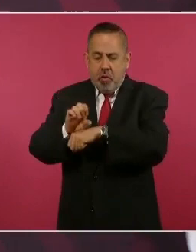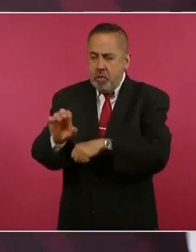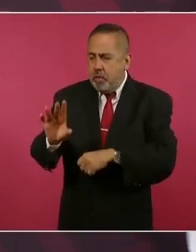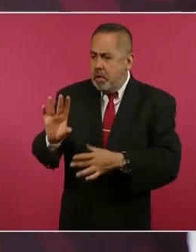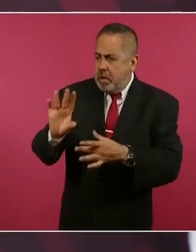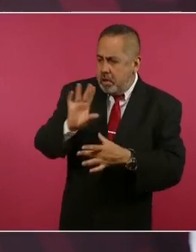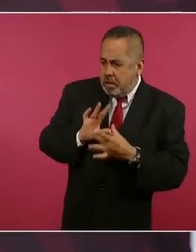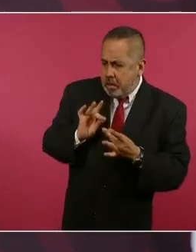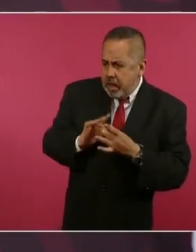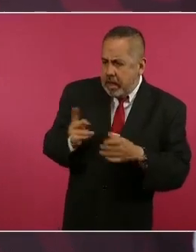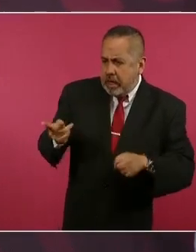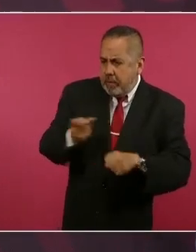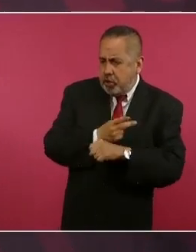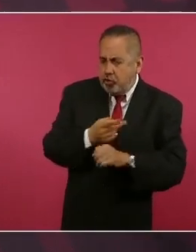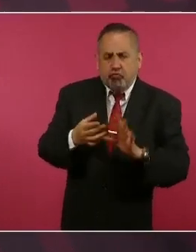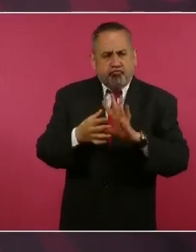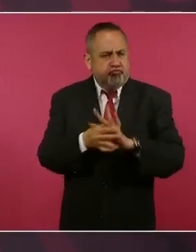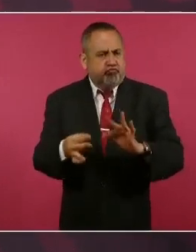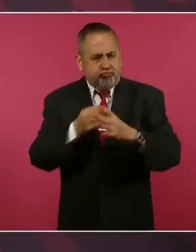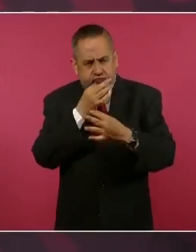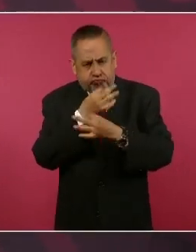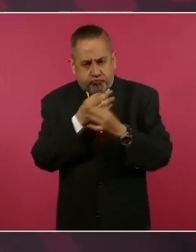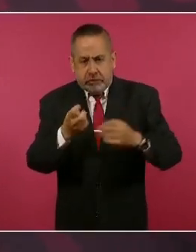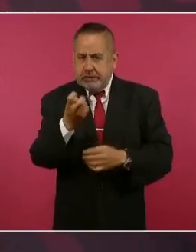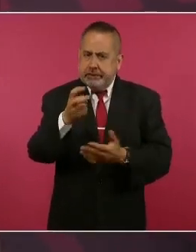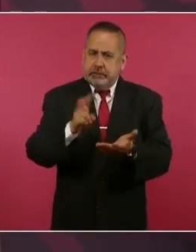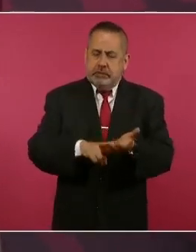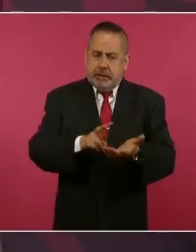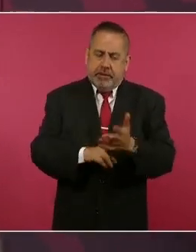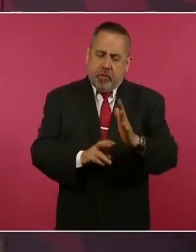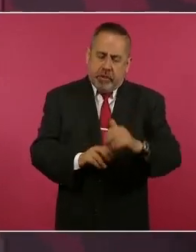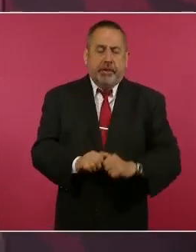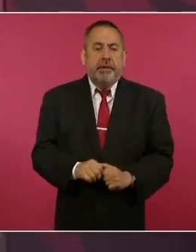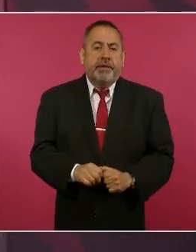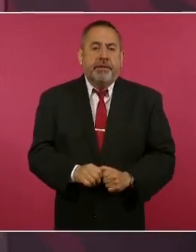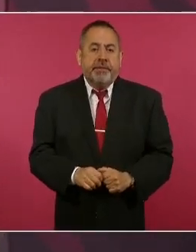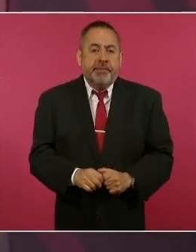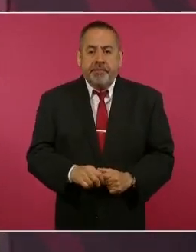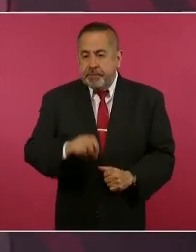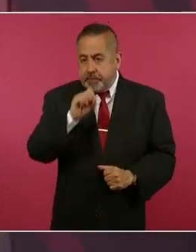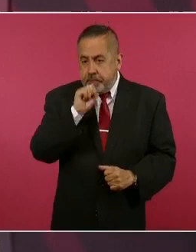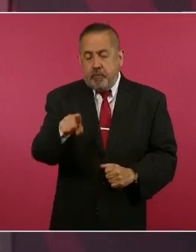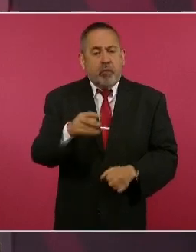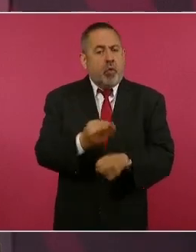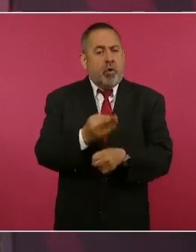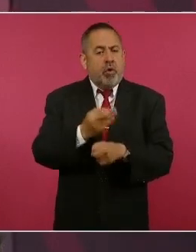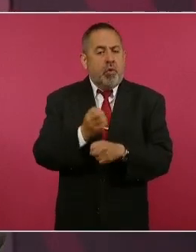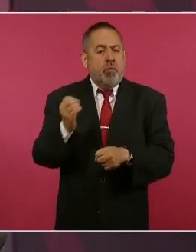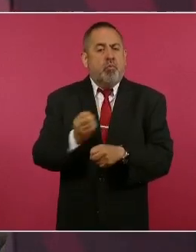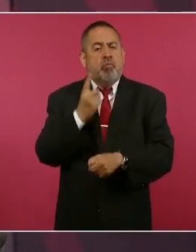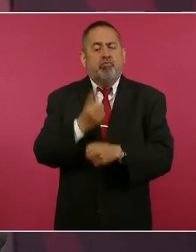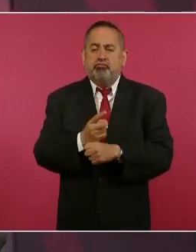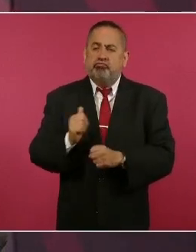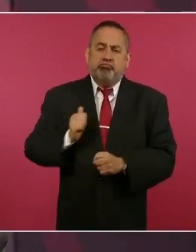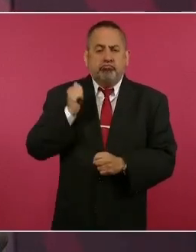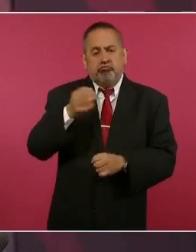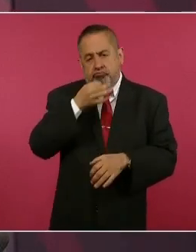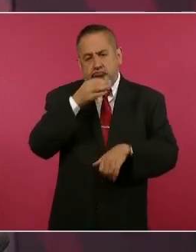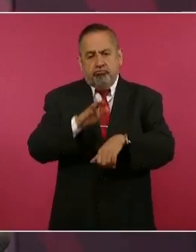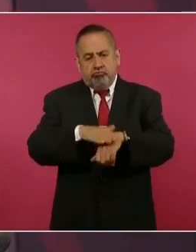sobre lo sucedido. Y es al mismo tiempo la oportunidad